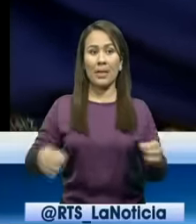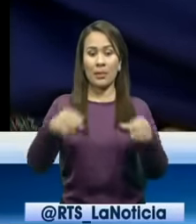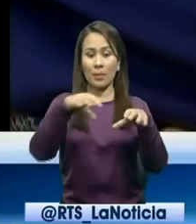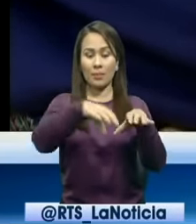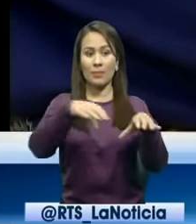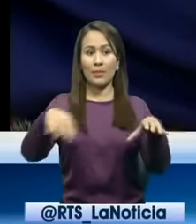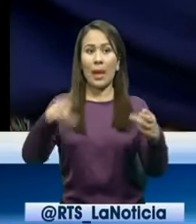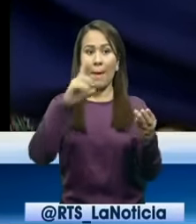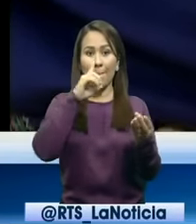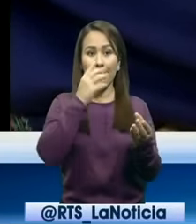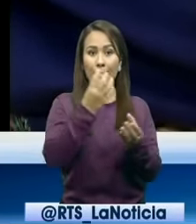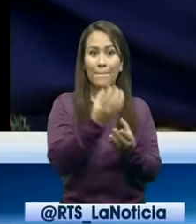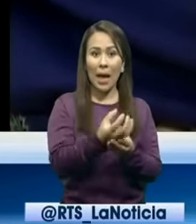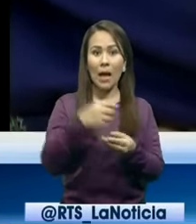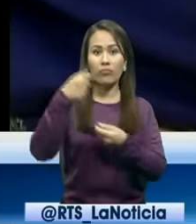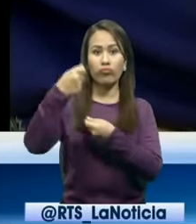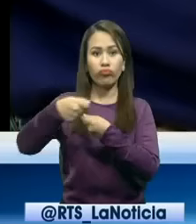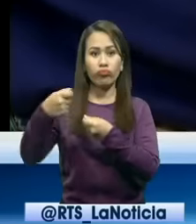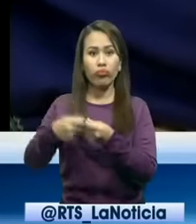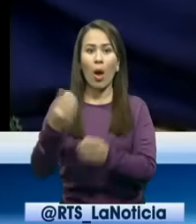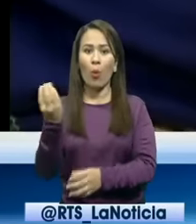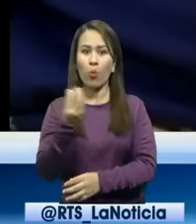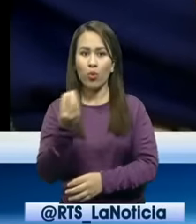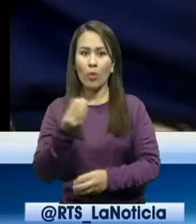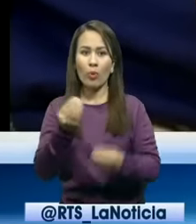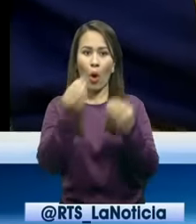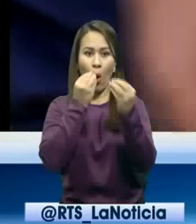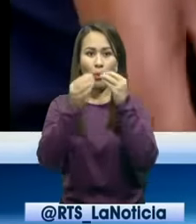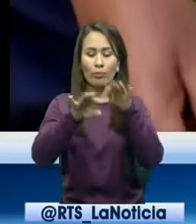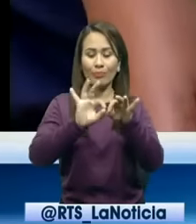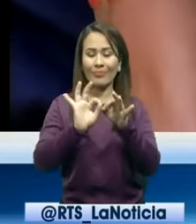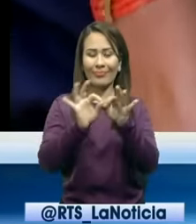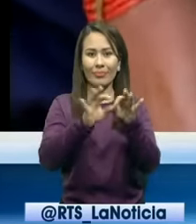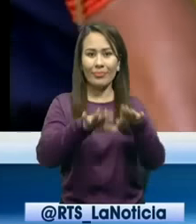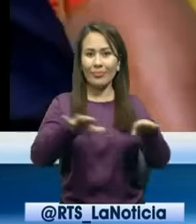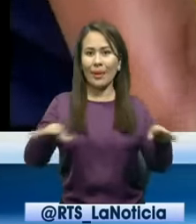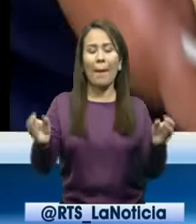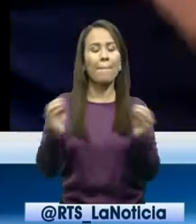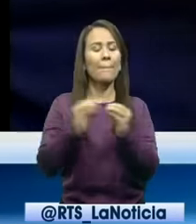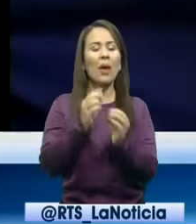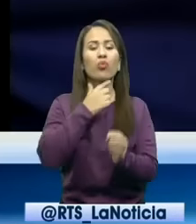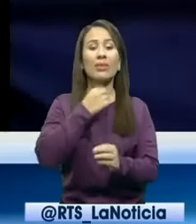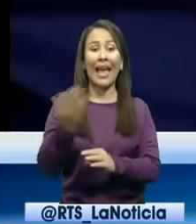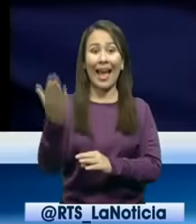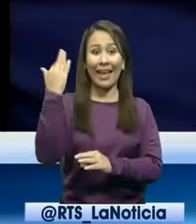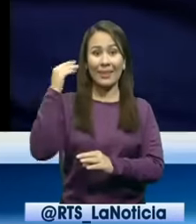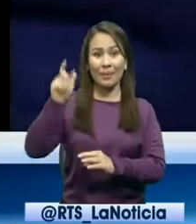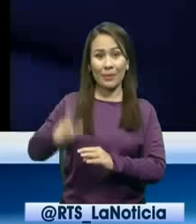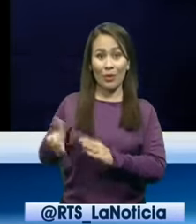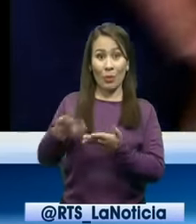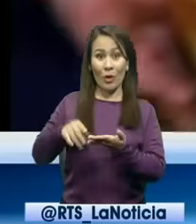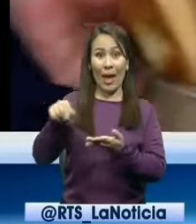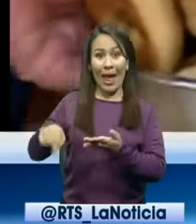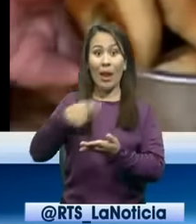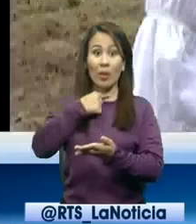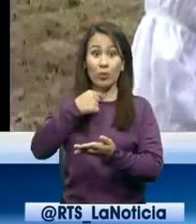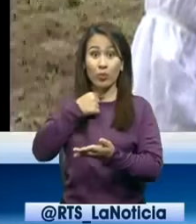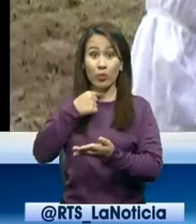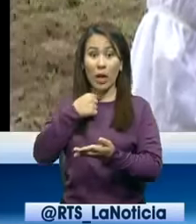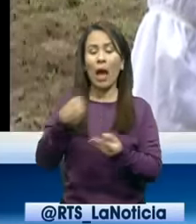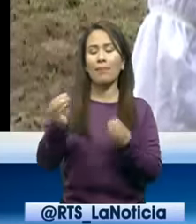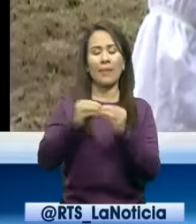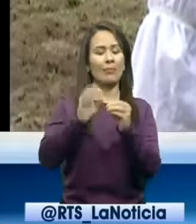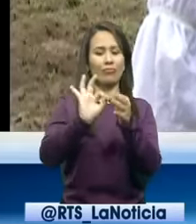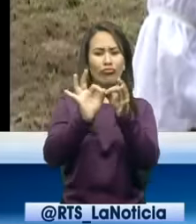pan, plátano, huevo, comida, o las cosas que más le gustó al ser que ya se